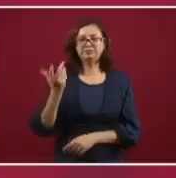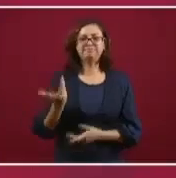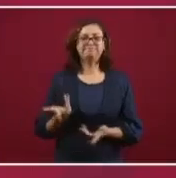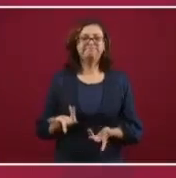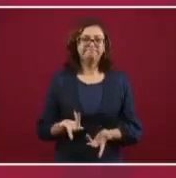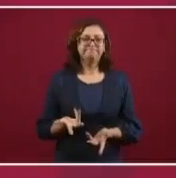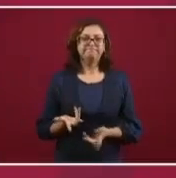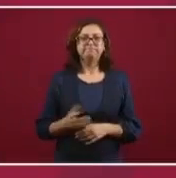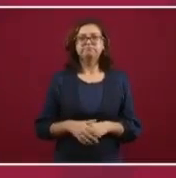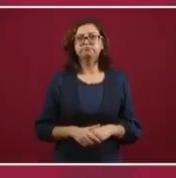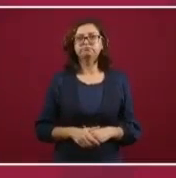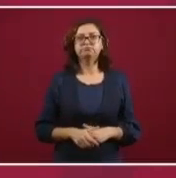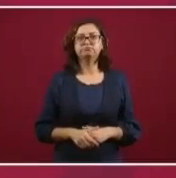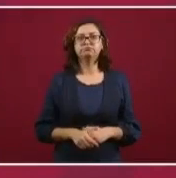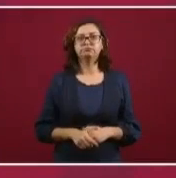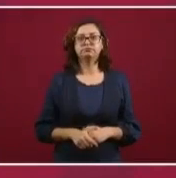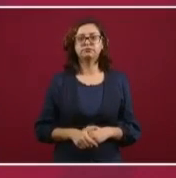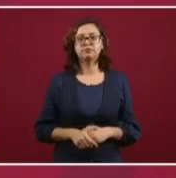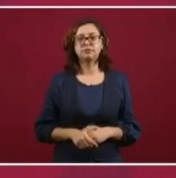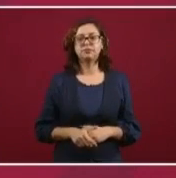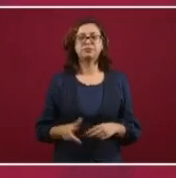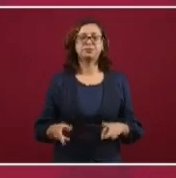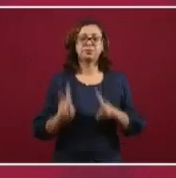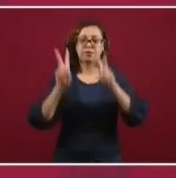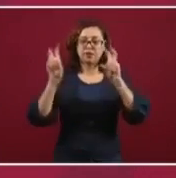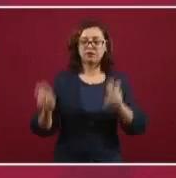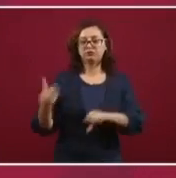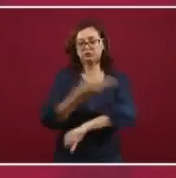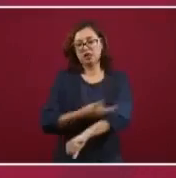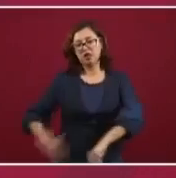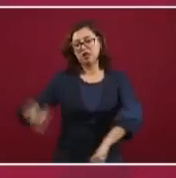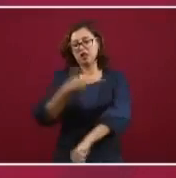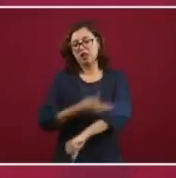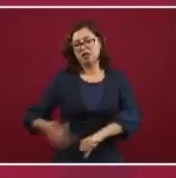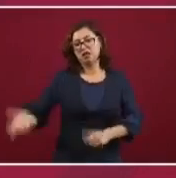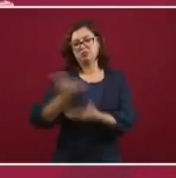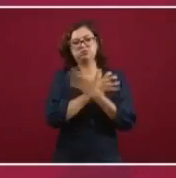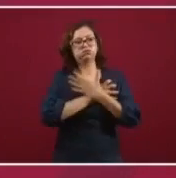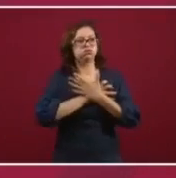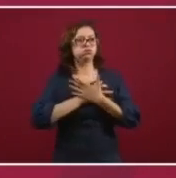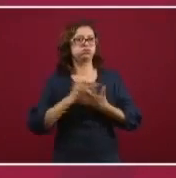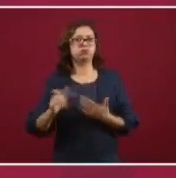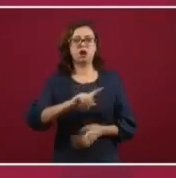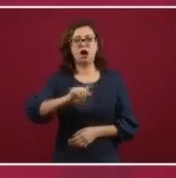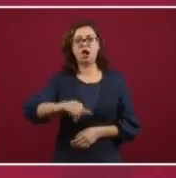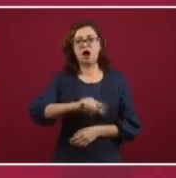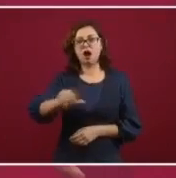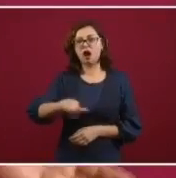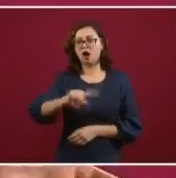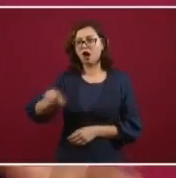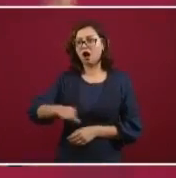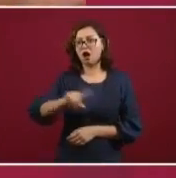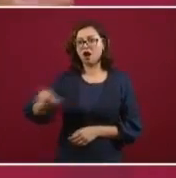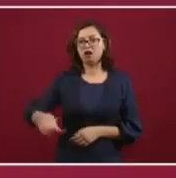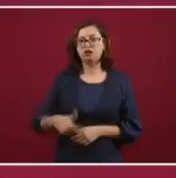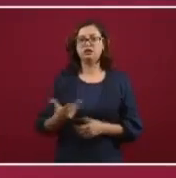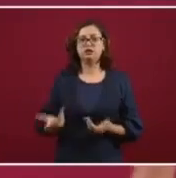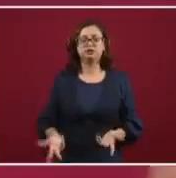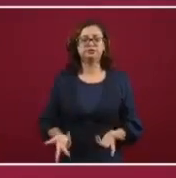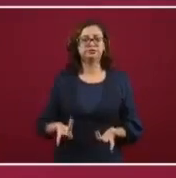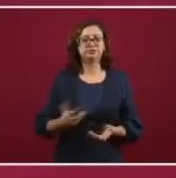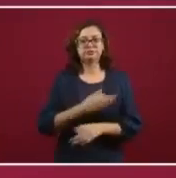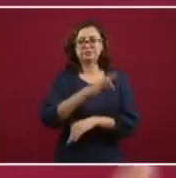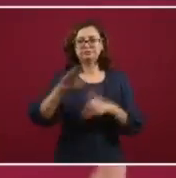Lo de la burocracia en exceso, todo esto que vimos de cómo aquí yo entrego